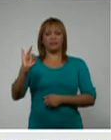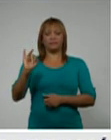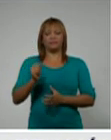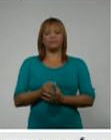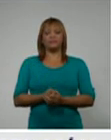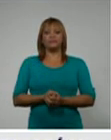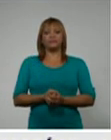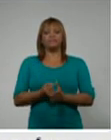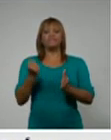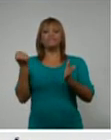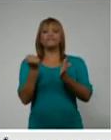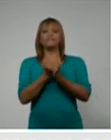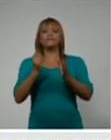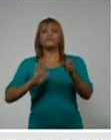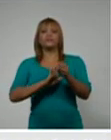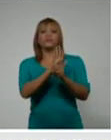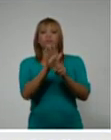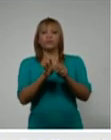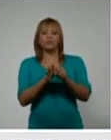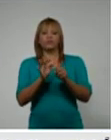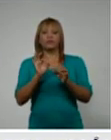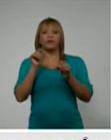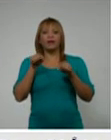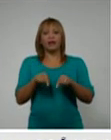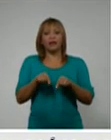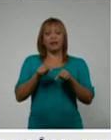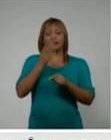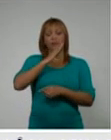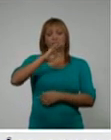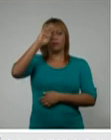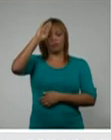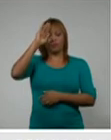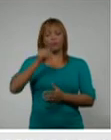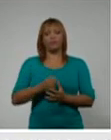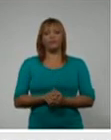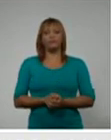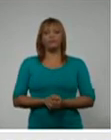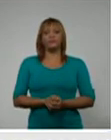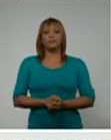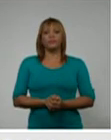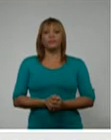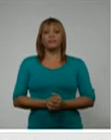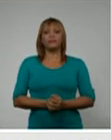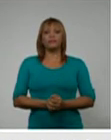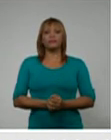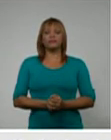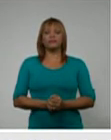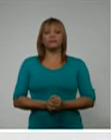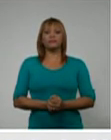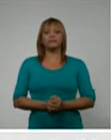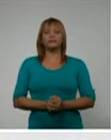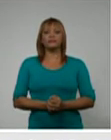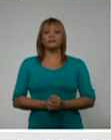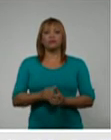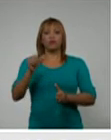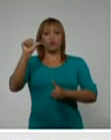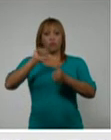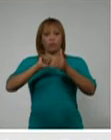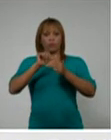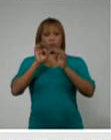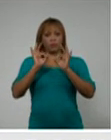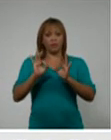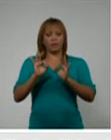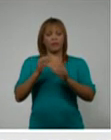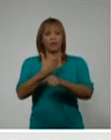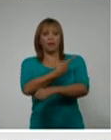la COVID-19 en nuestro país. Con este comportamiento del muestreo